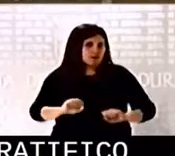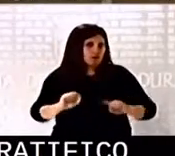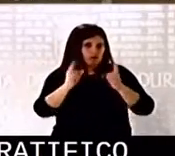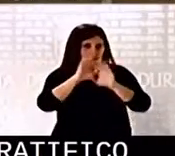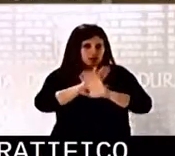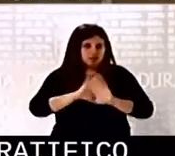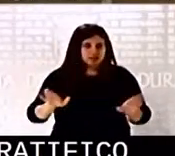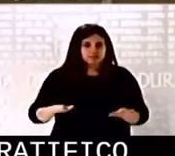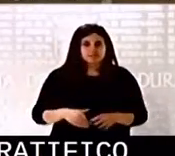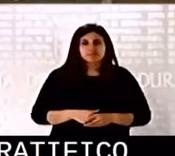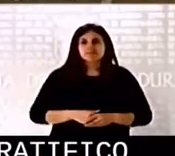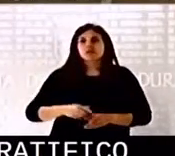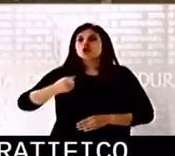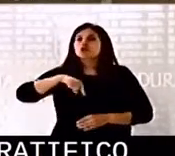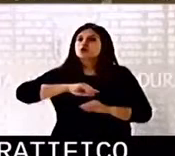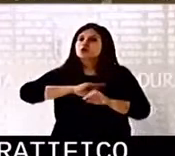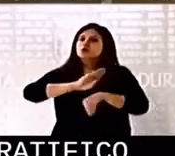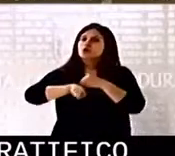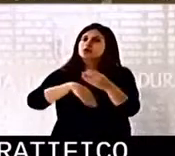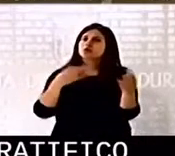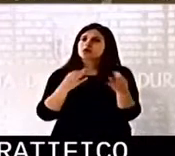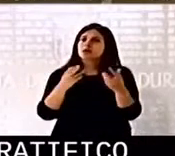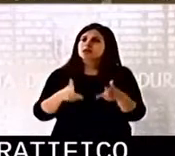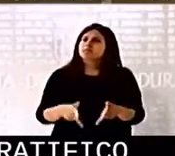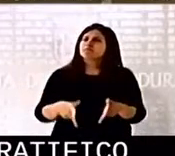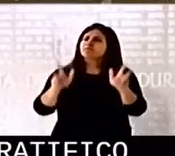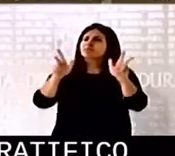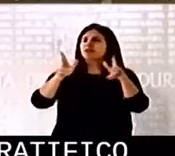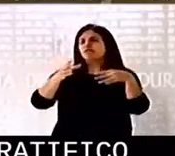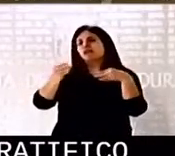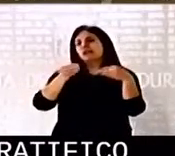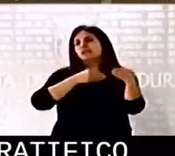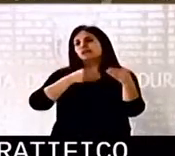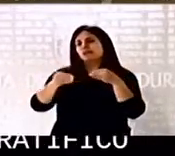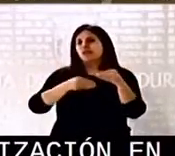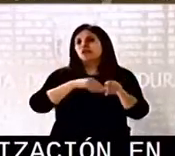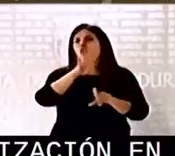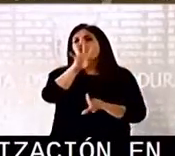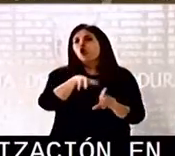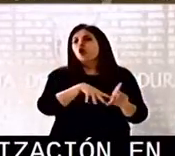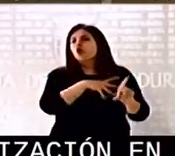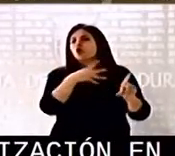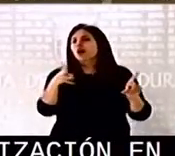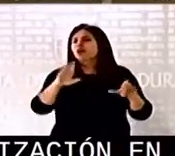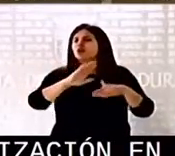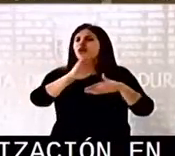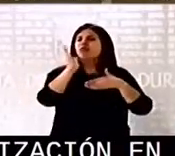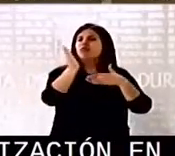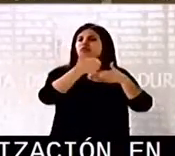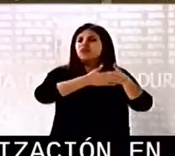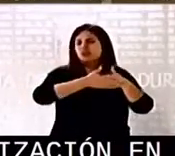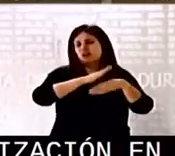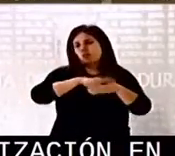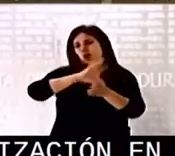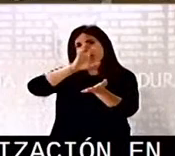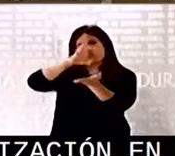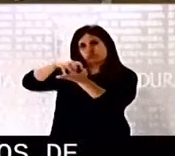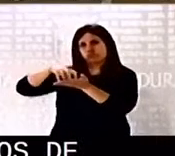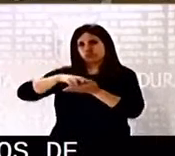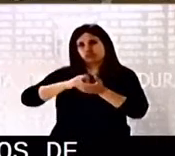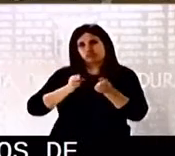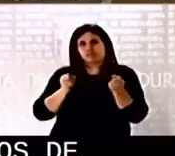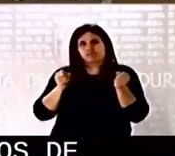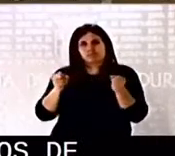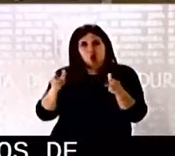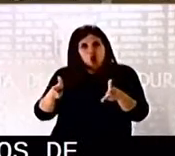a permitir una flexibilización en el horario de cierre de los establecimientos de hostelería en